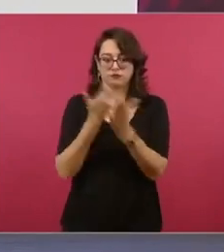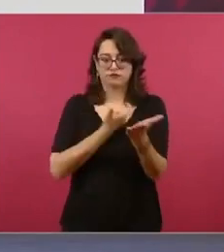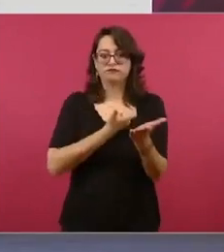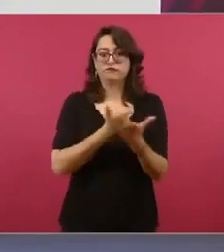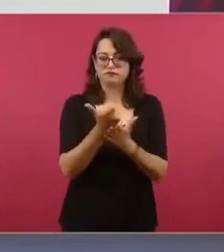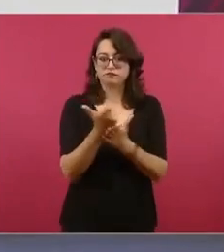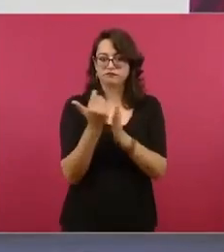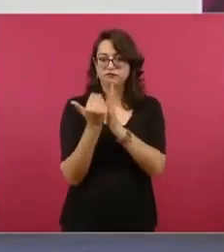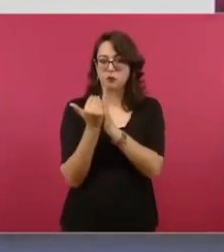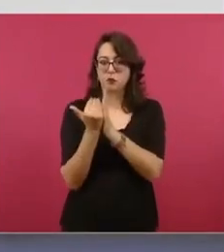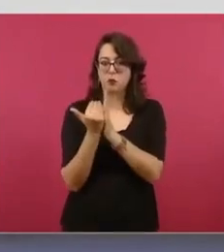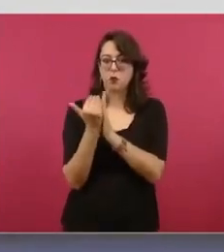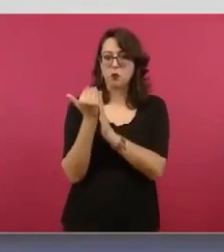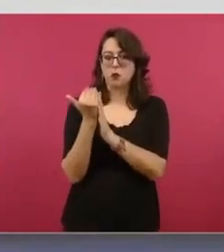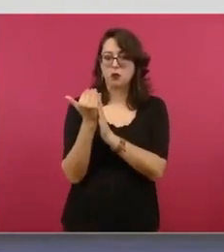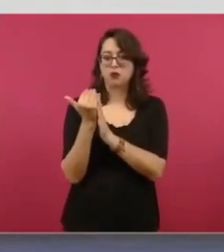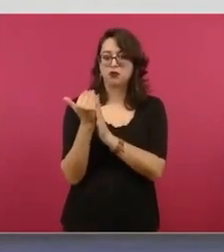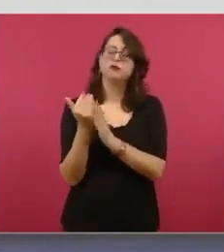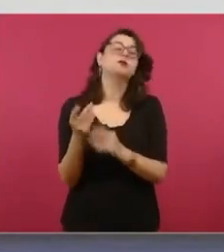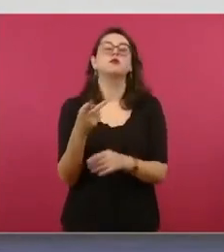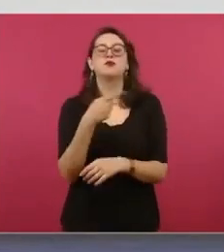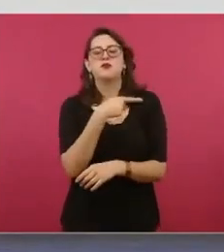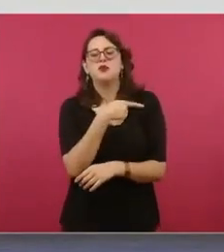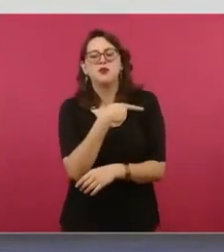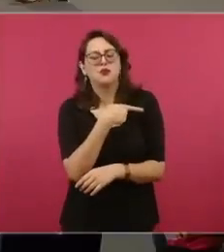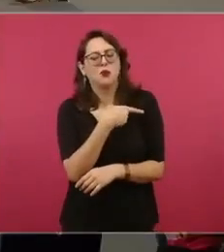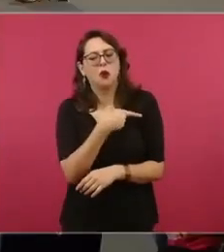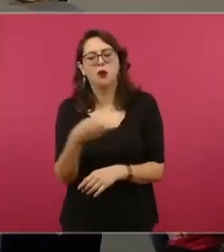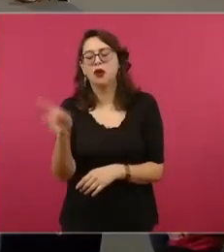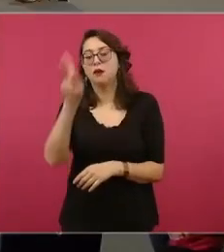O sea, los pobres, aún